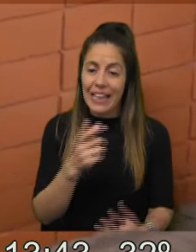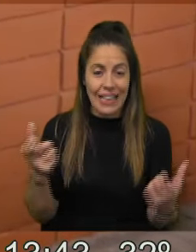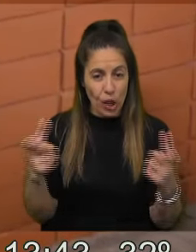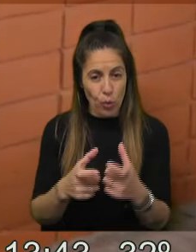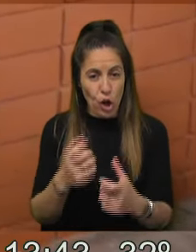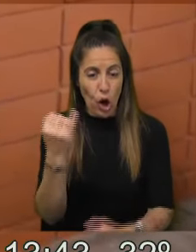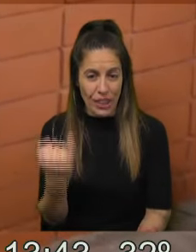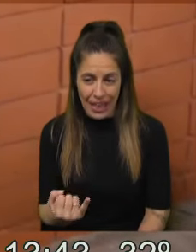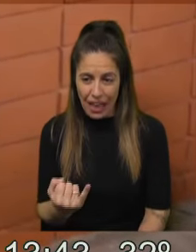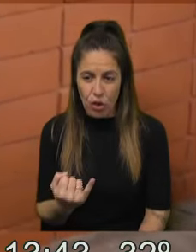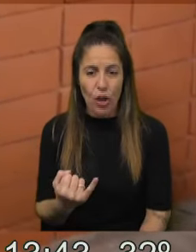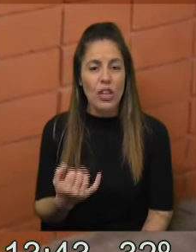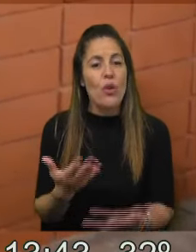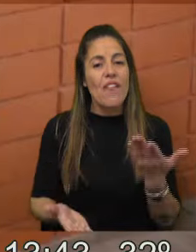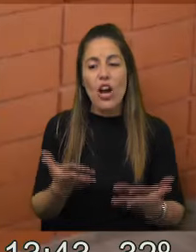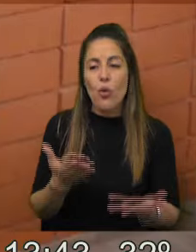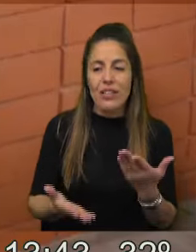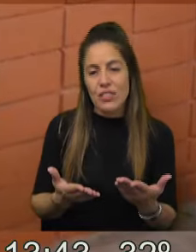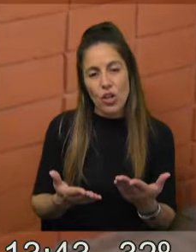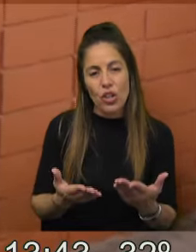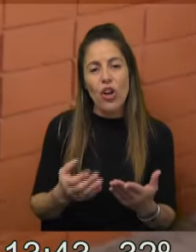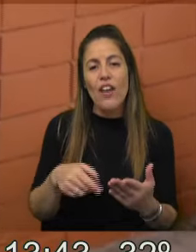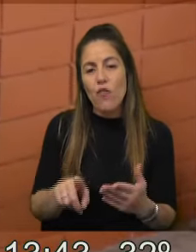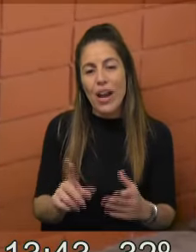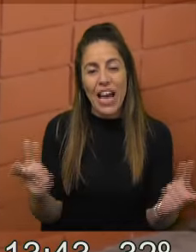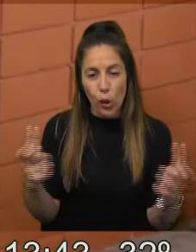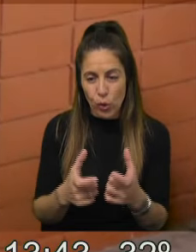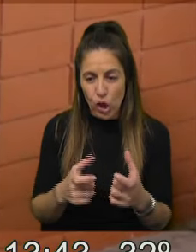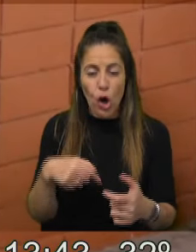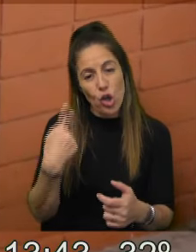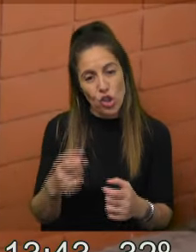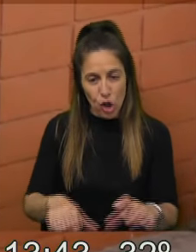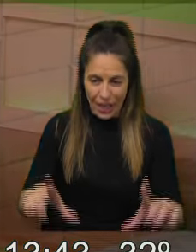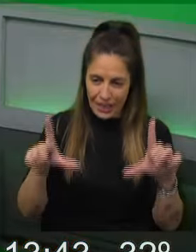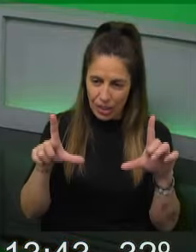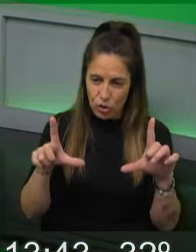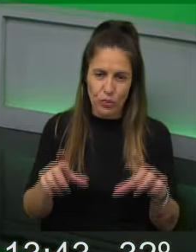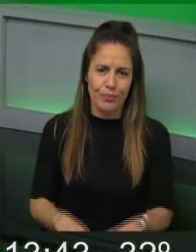reunión con Álvaro Delgado y una evaluación de lo que fue la reunión con el resto de los candidatos.